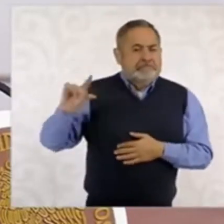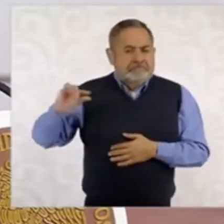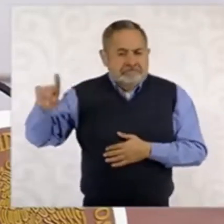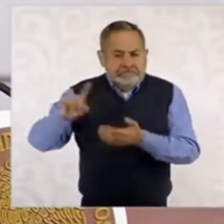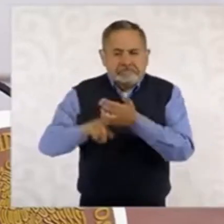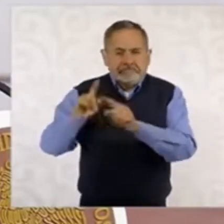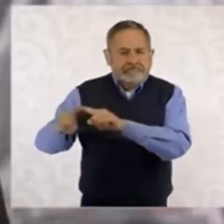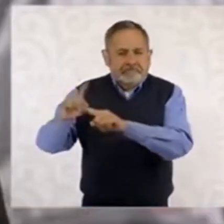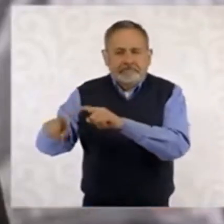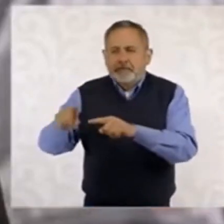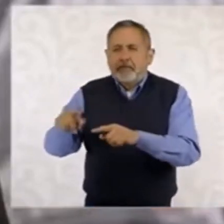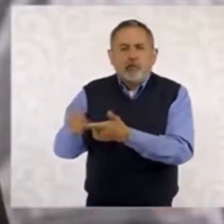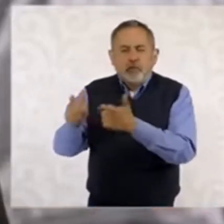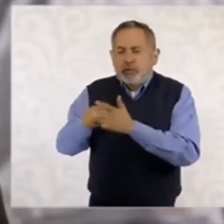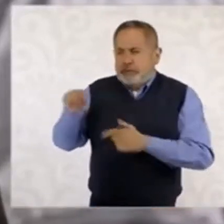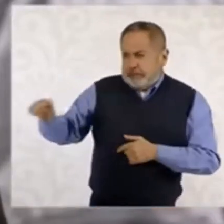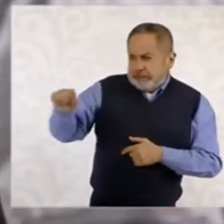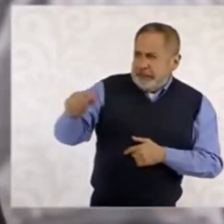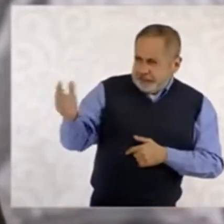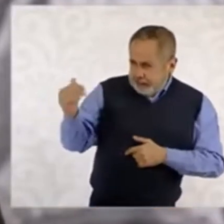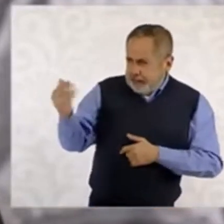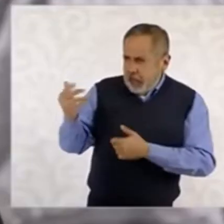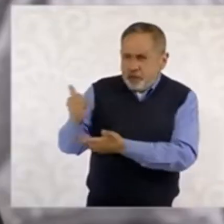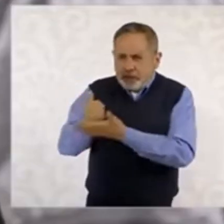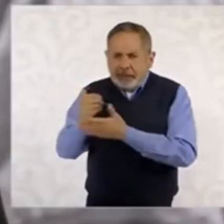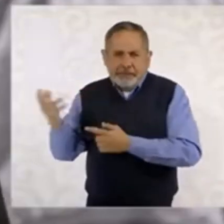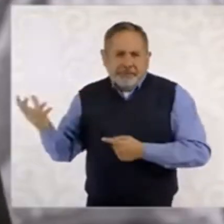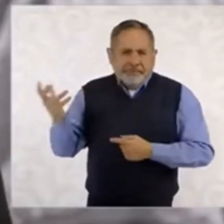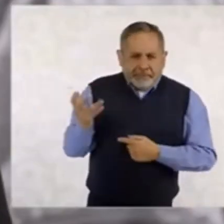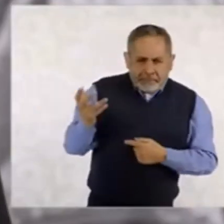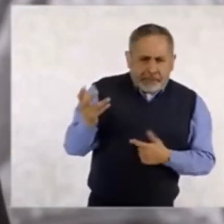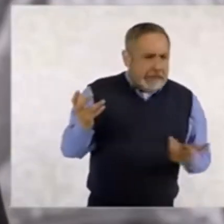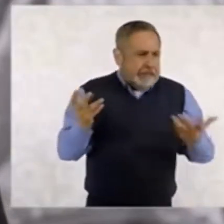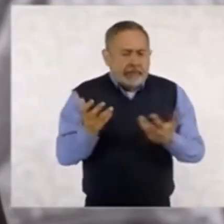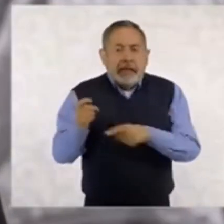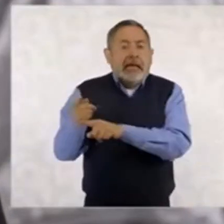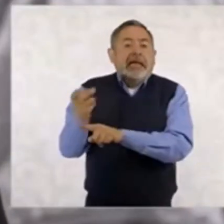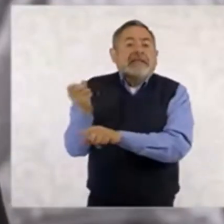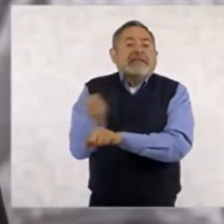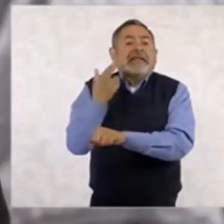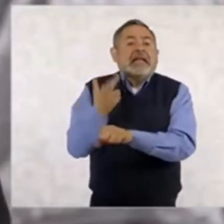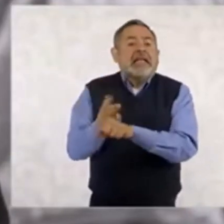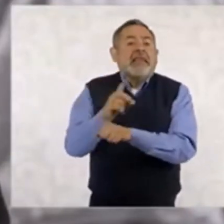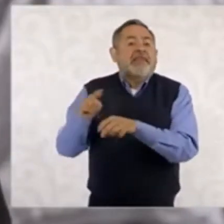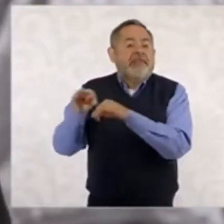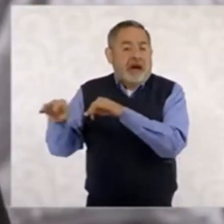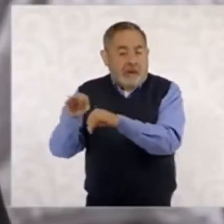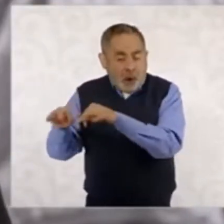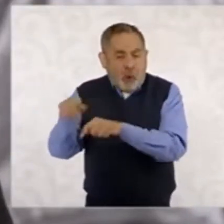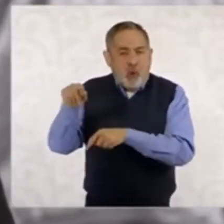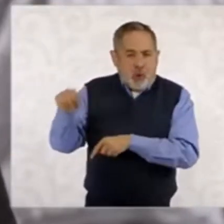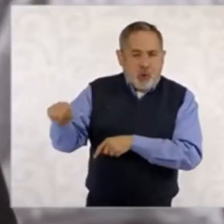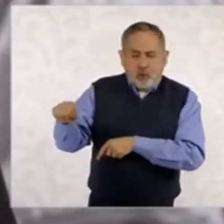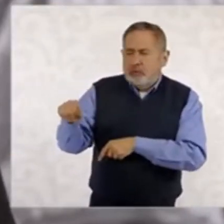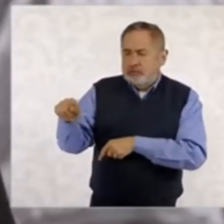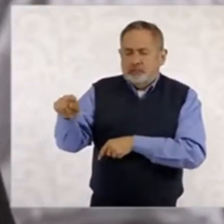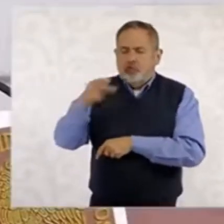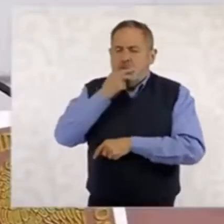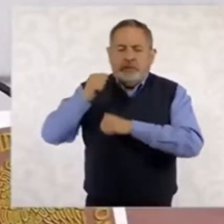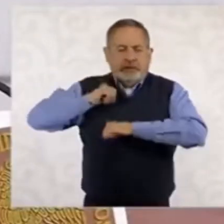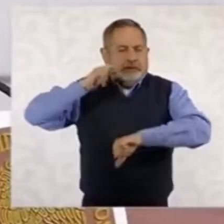las diversas áreas de su gobierno, fundamentalmente de la Secretaría de Trabajo, del